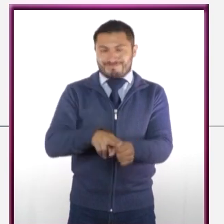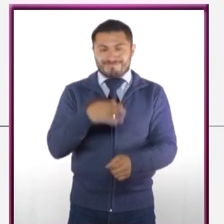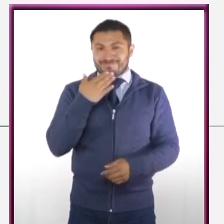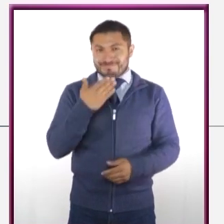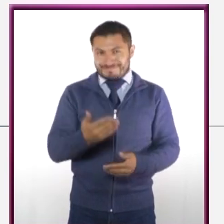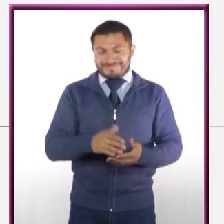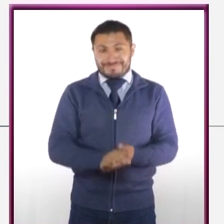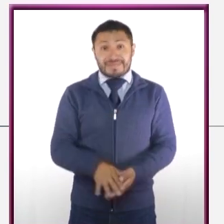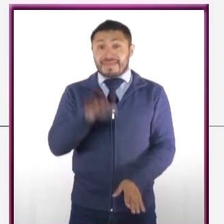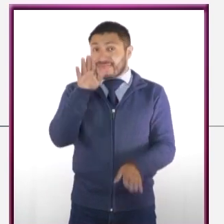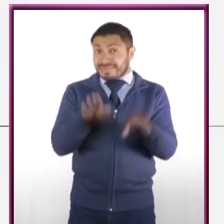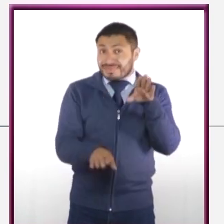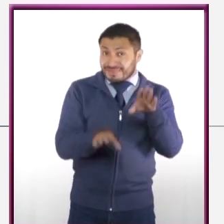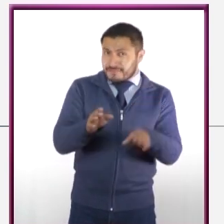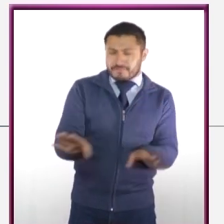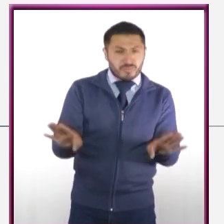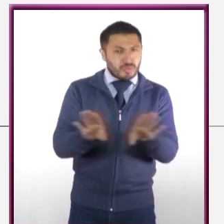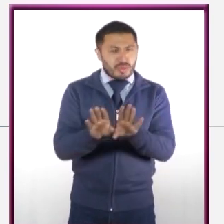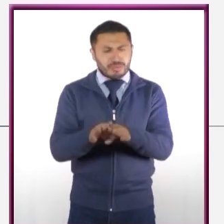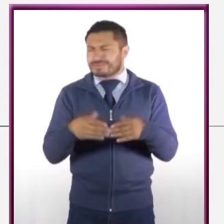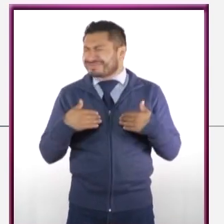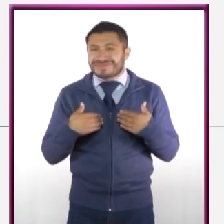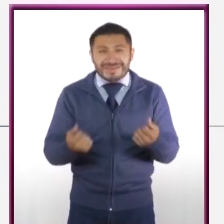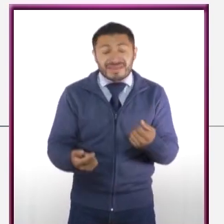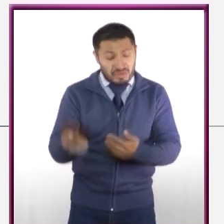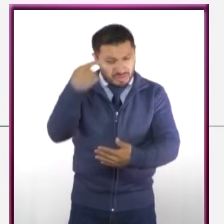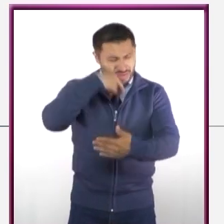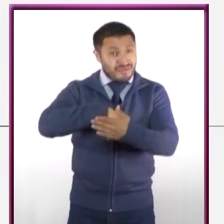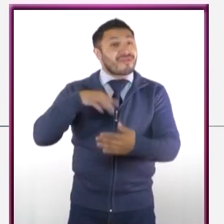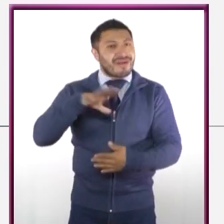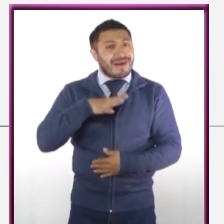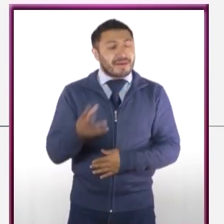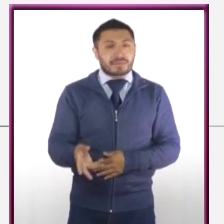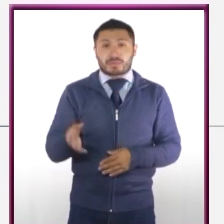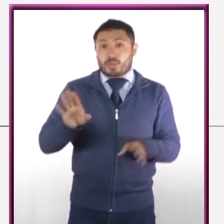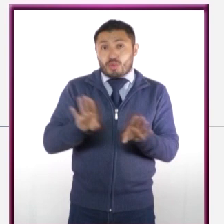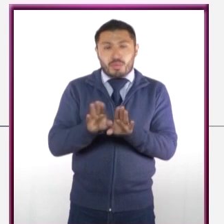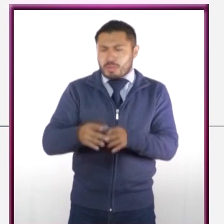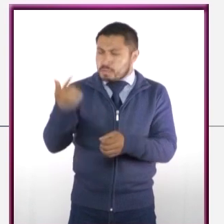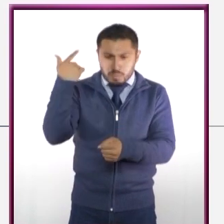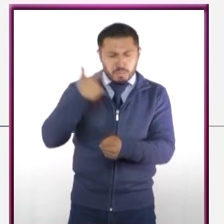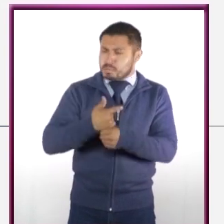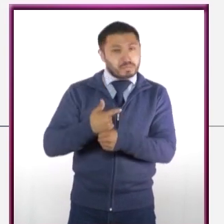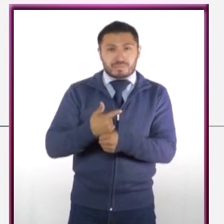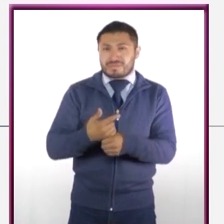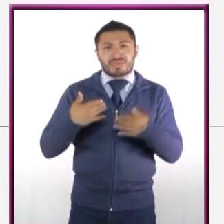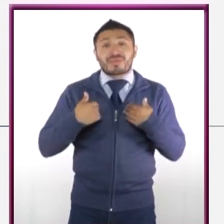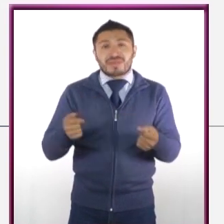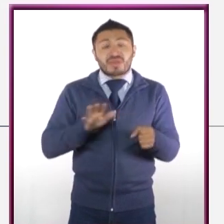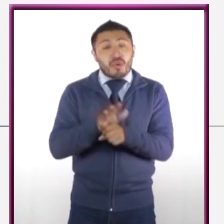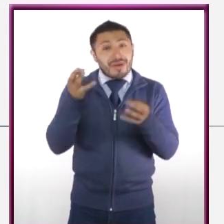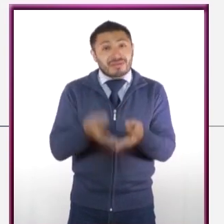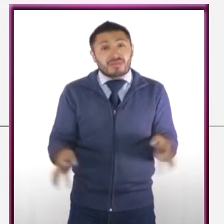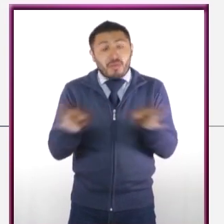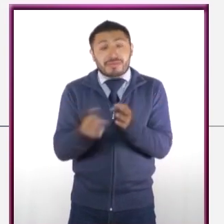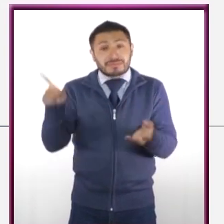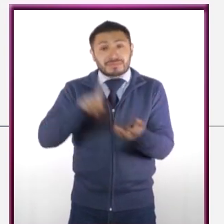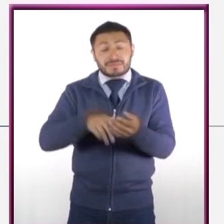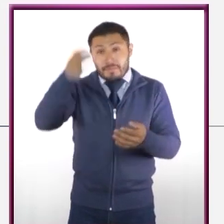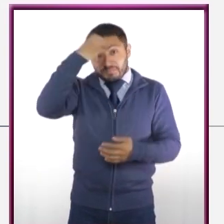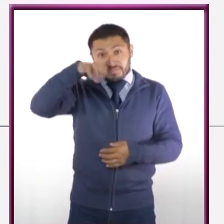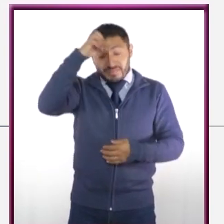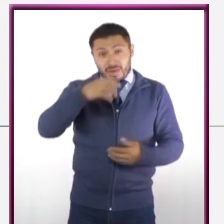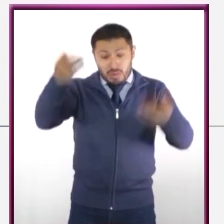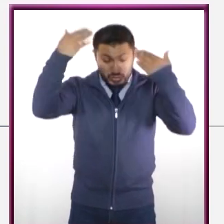normal. Muchas veces no nos damos cuenta que están ahí, ni somos conscientes de la influencia que tienen en nuestras experiencias